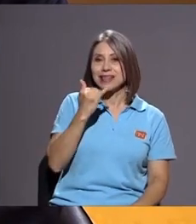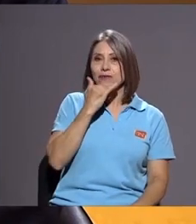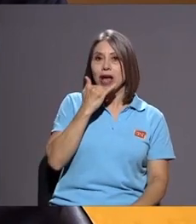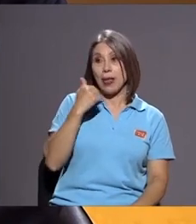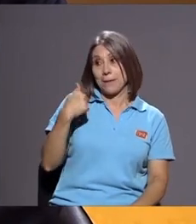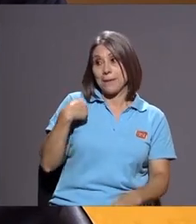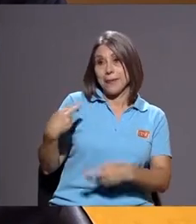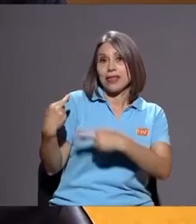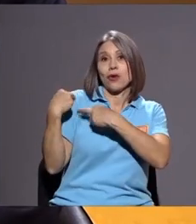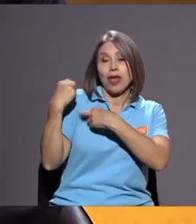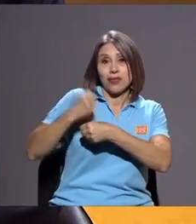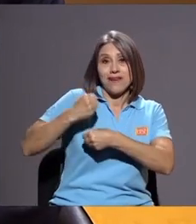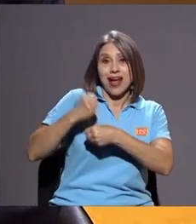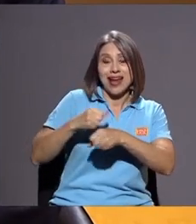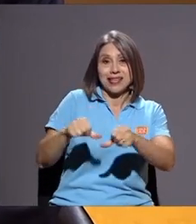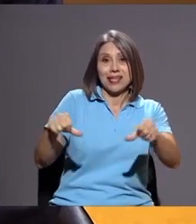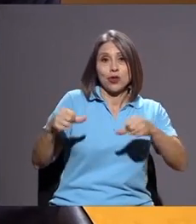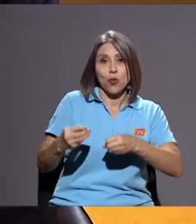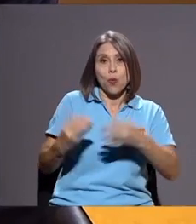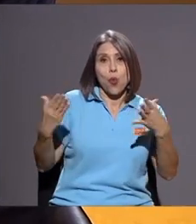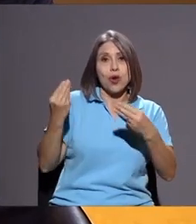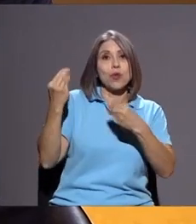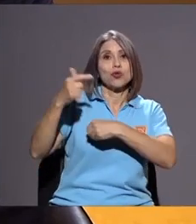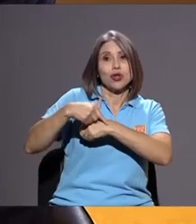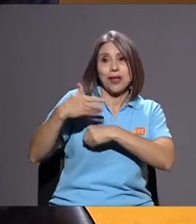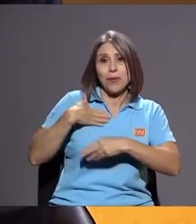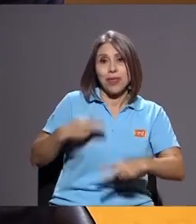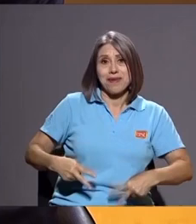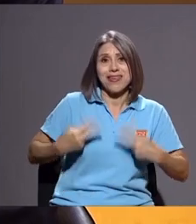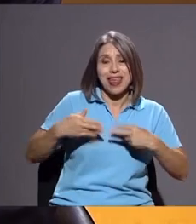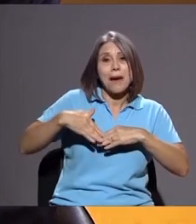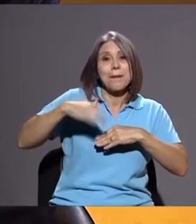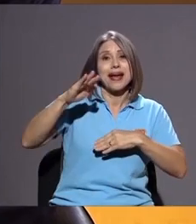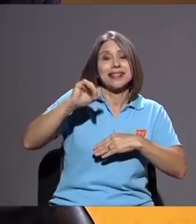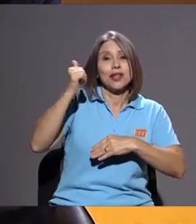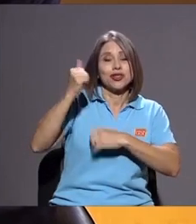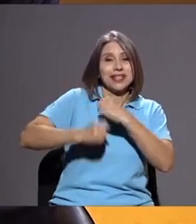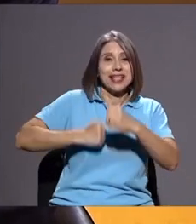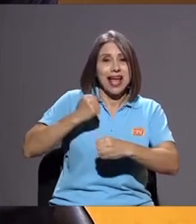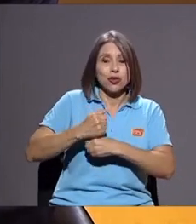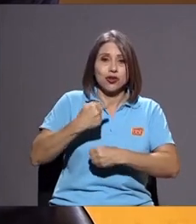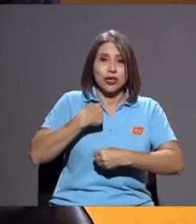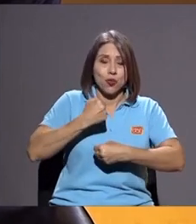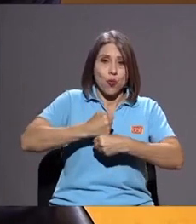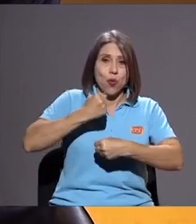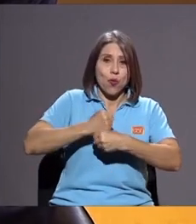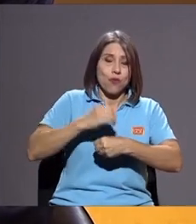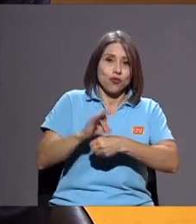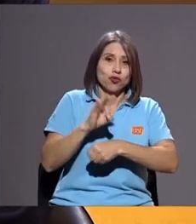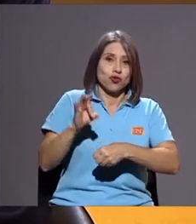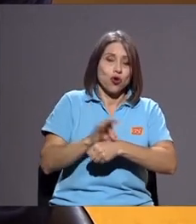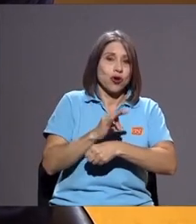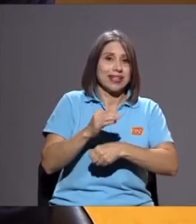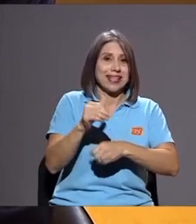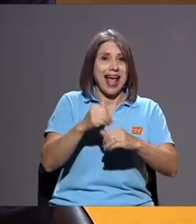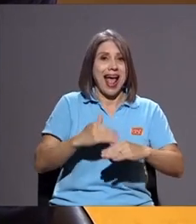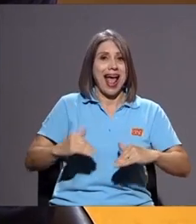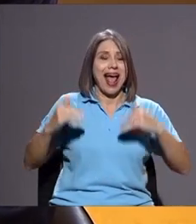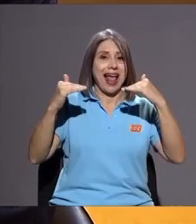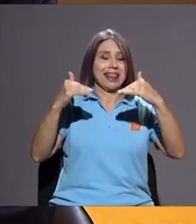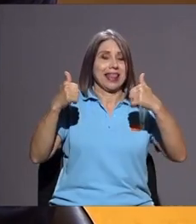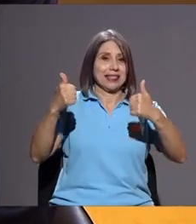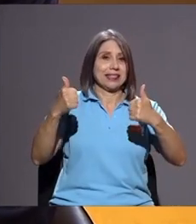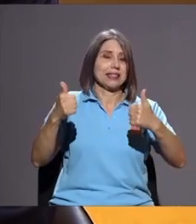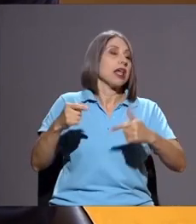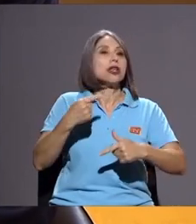el sector público de mucho tiempo en mi vida más de los 10 años que estuve en funciones ejecutivas altas y